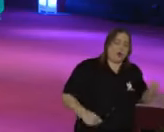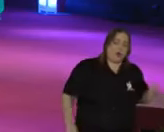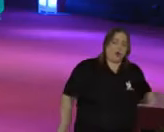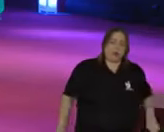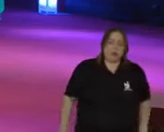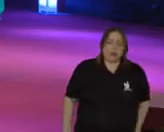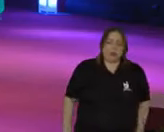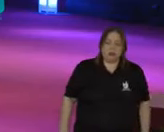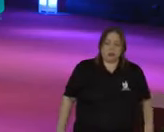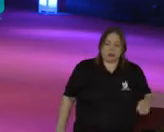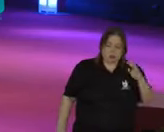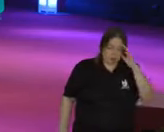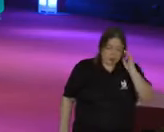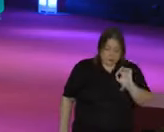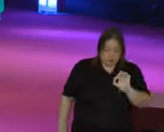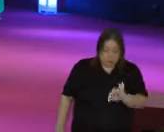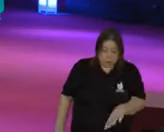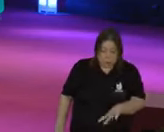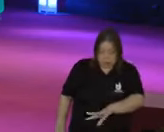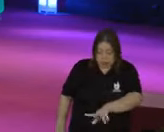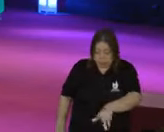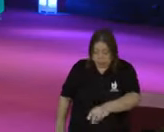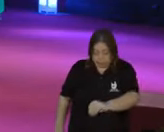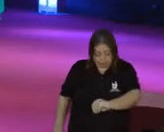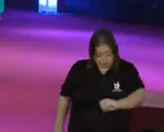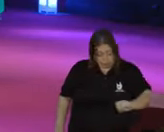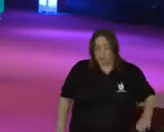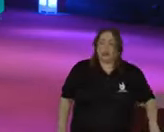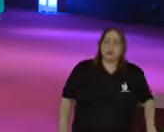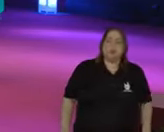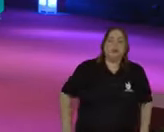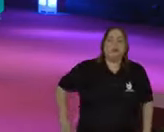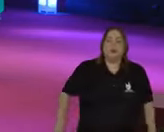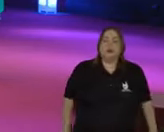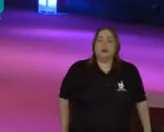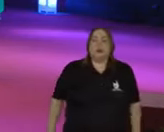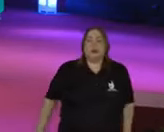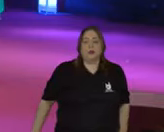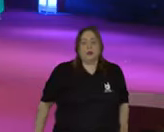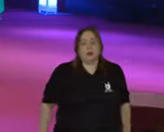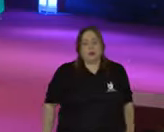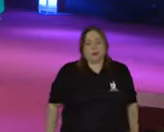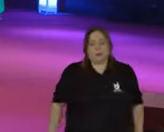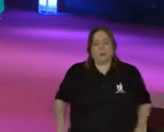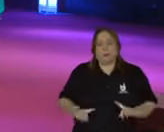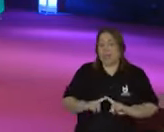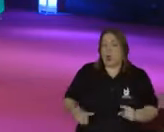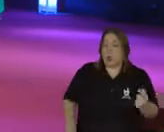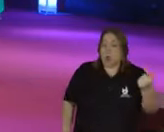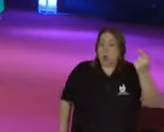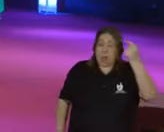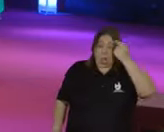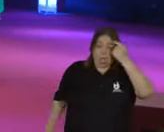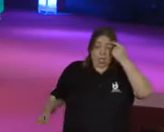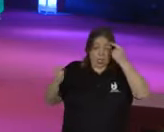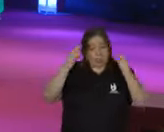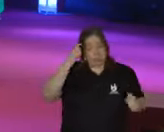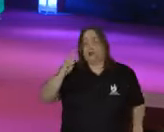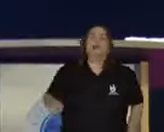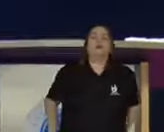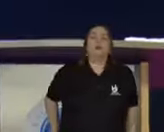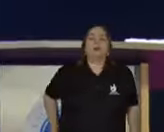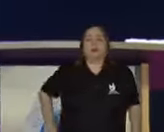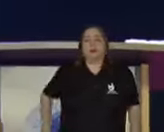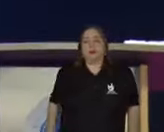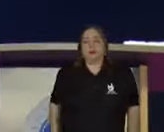se llevó la semilla que fue plantada. Pero en esta mañana vamos a hacer en nuestra cabecita un listado de todas las personas que le